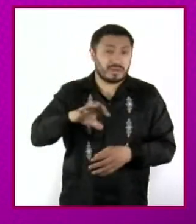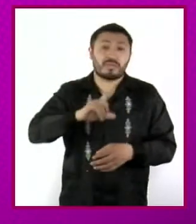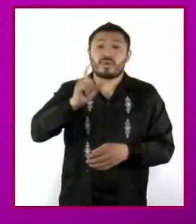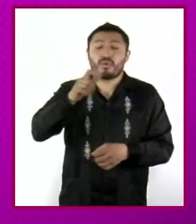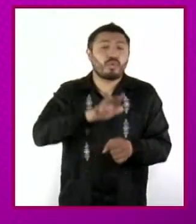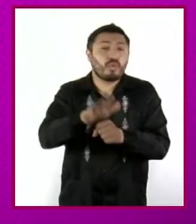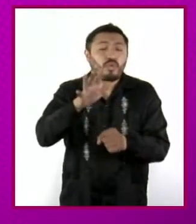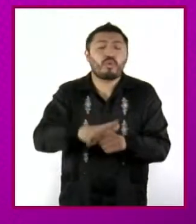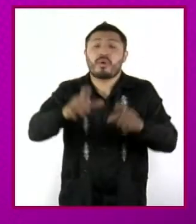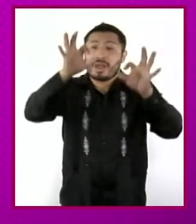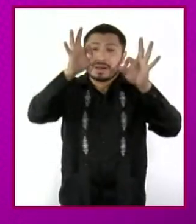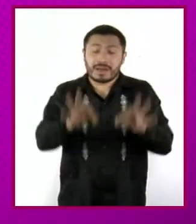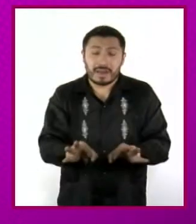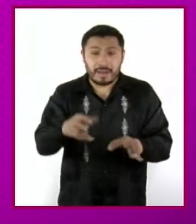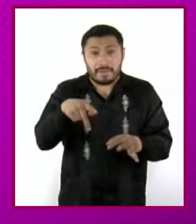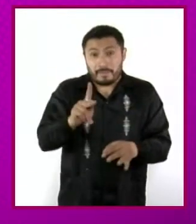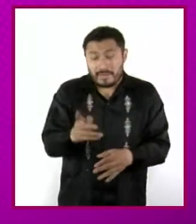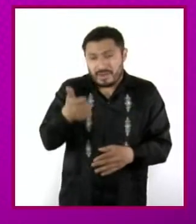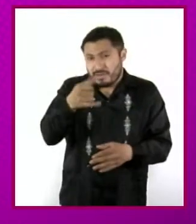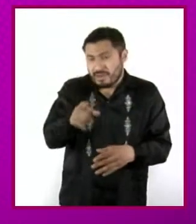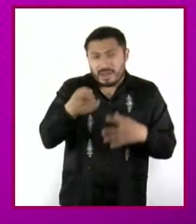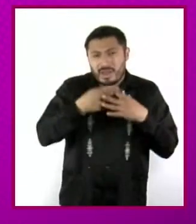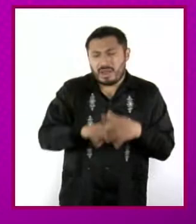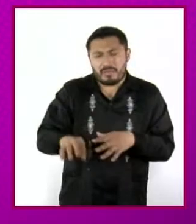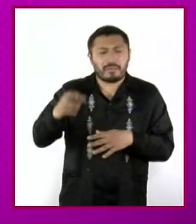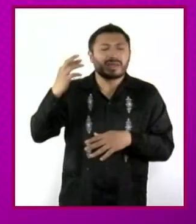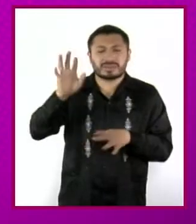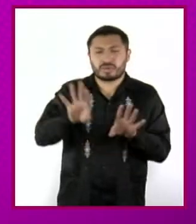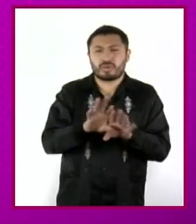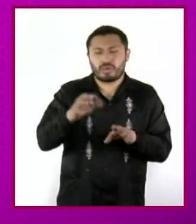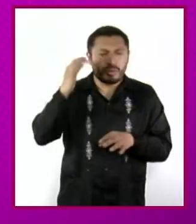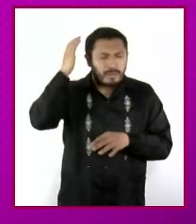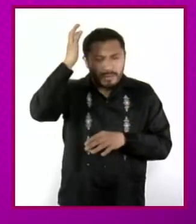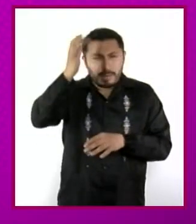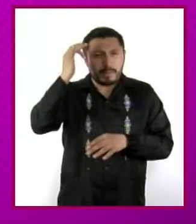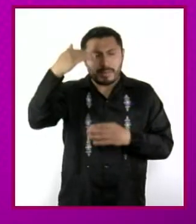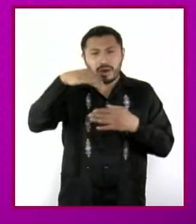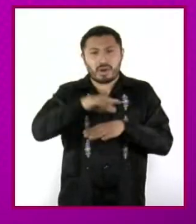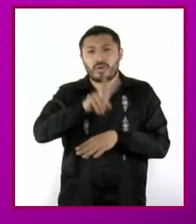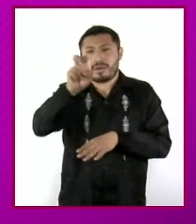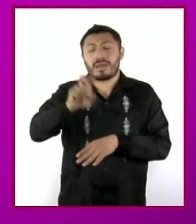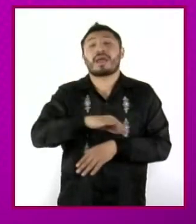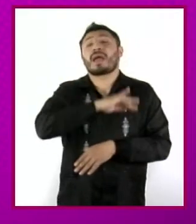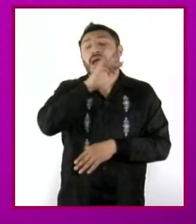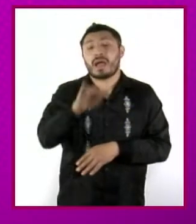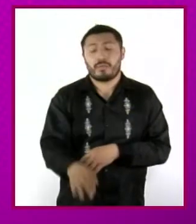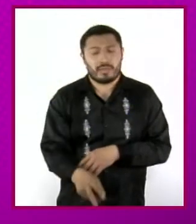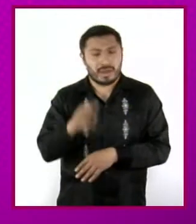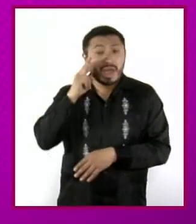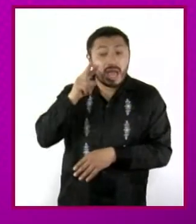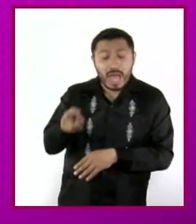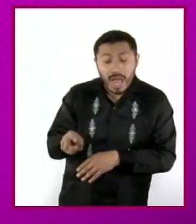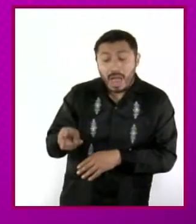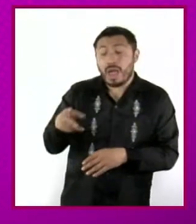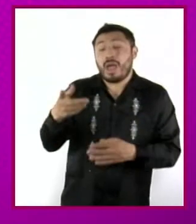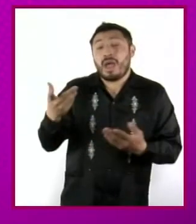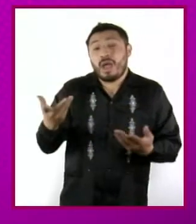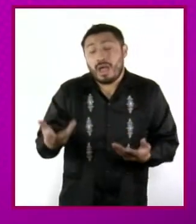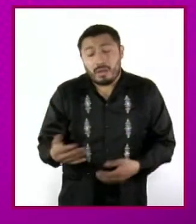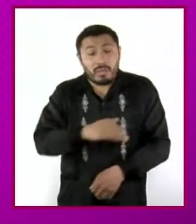certeza de cuándo empezó esta conciencia de la muerte, que vio cuando se moría alguno de sus